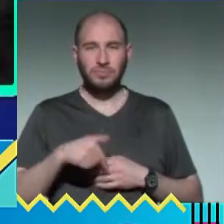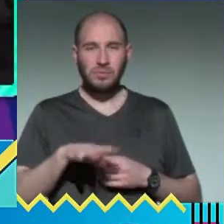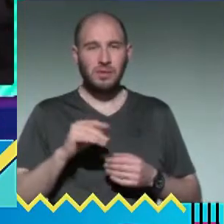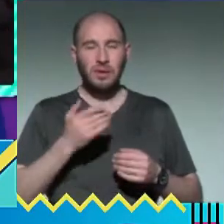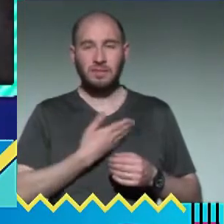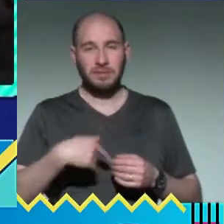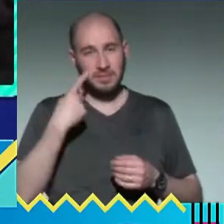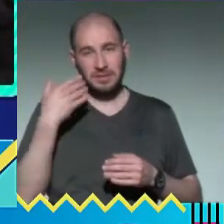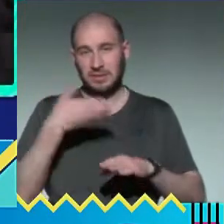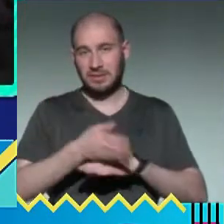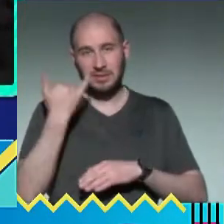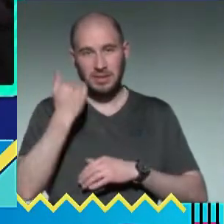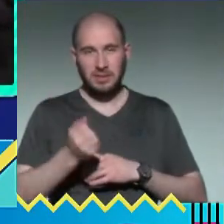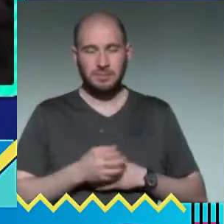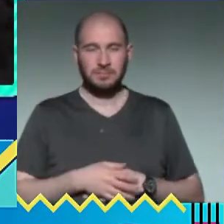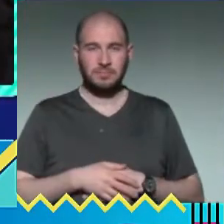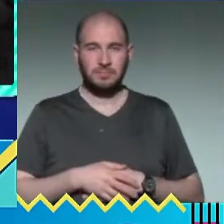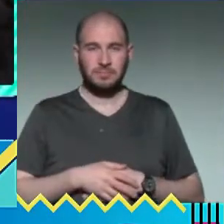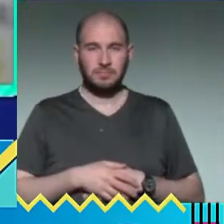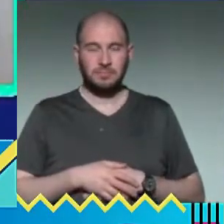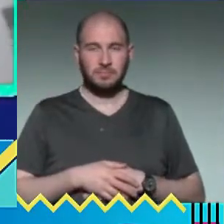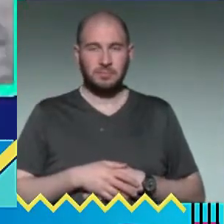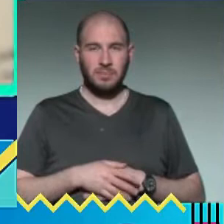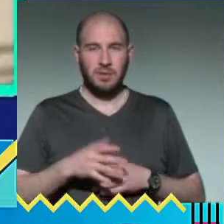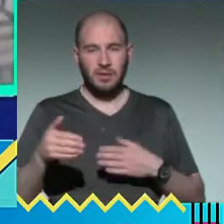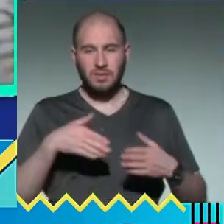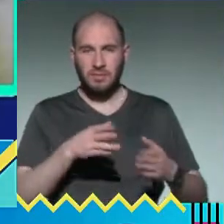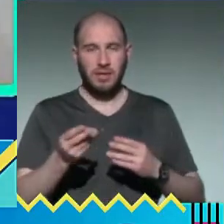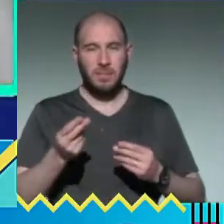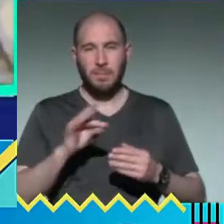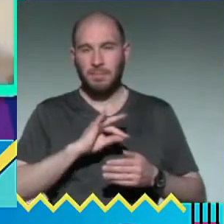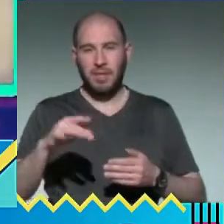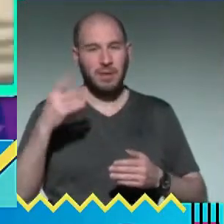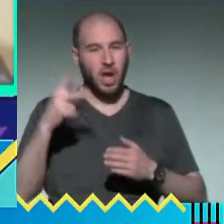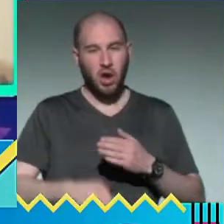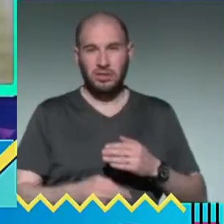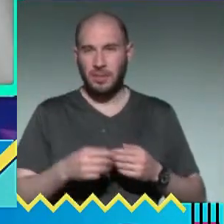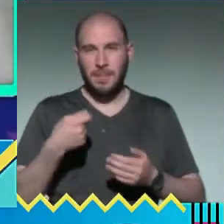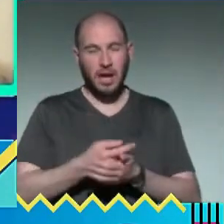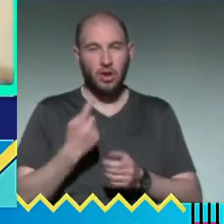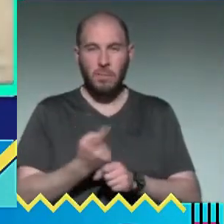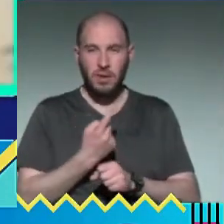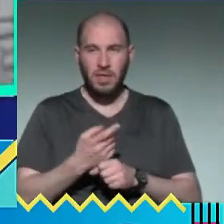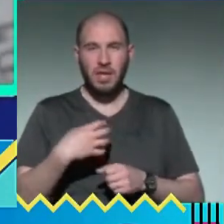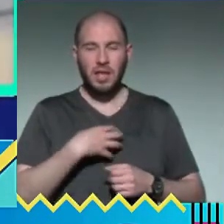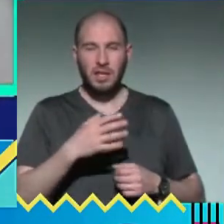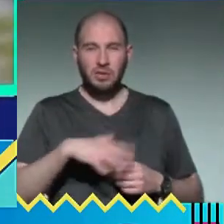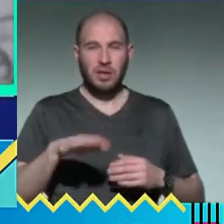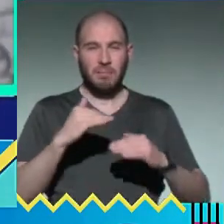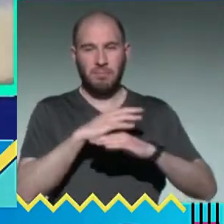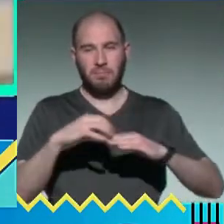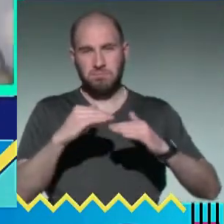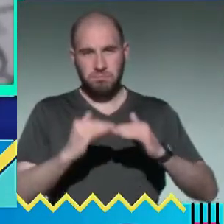Fondo Monetario. Entonces la verdad que si el camino es el default, estamos por lo menos una clase social